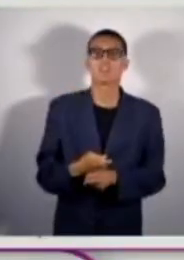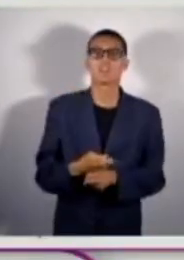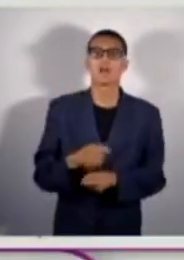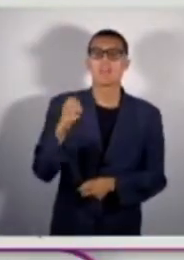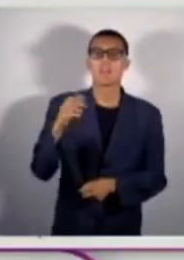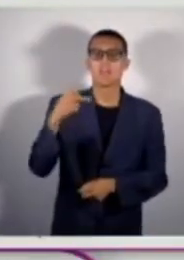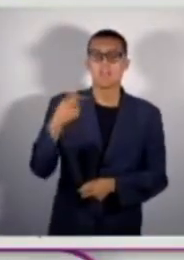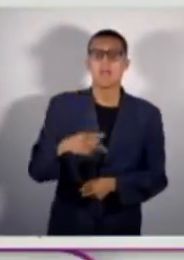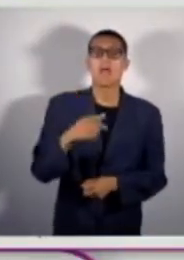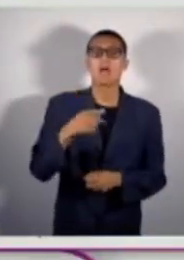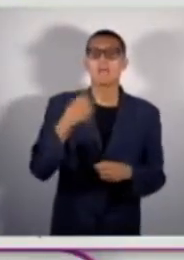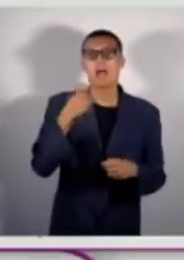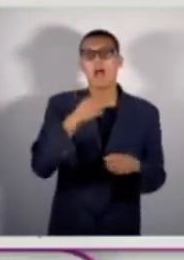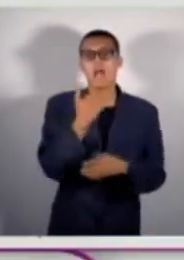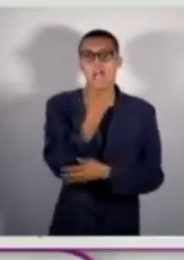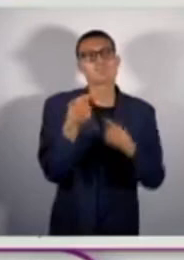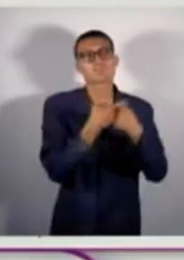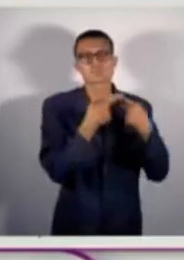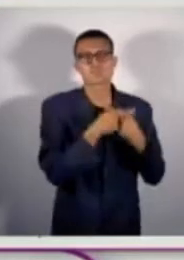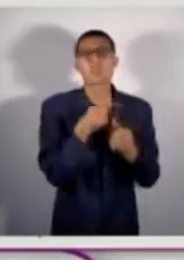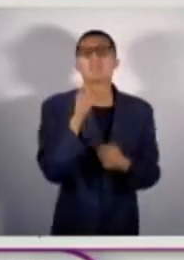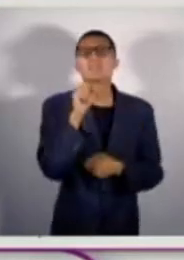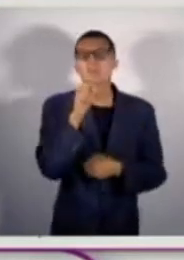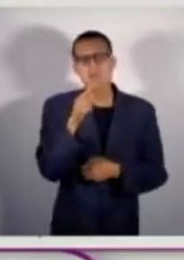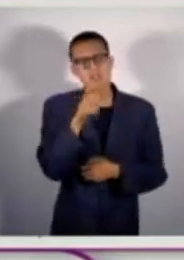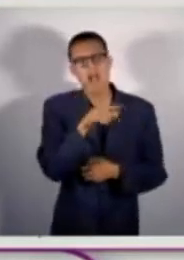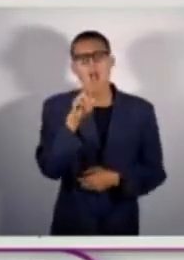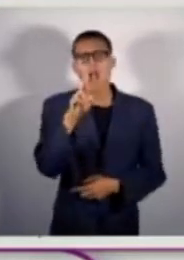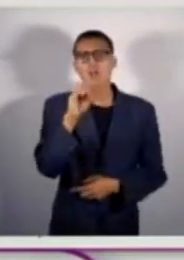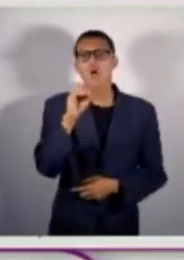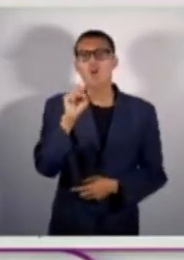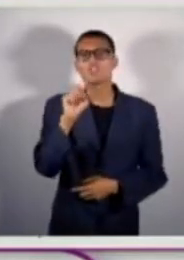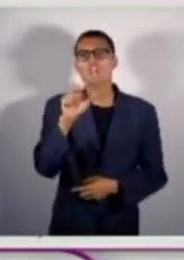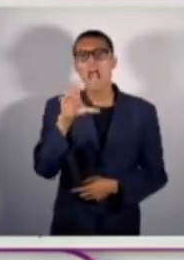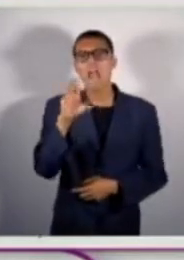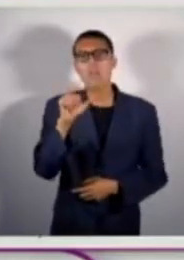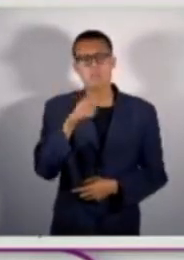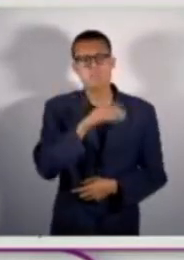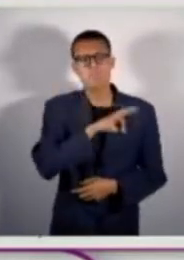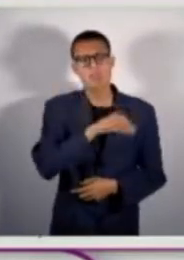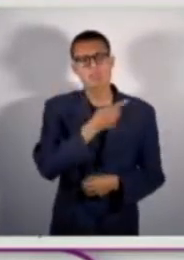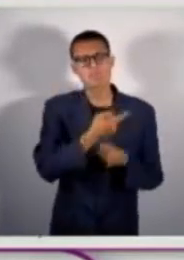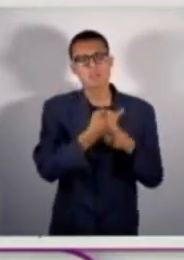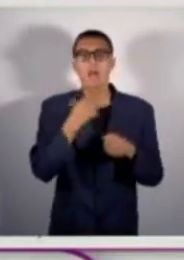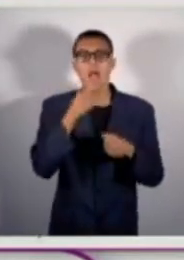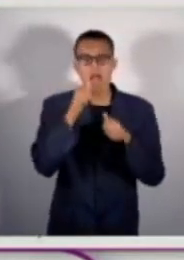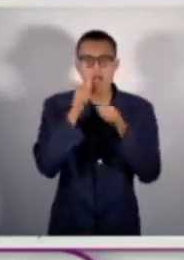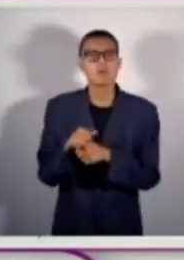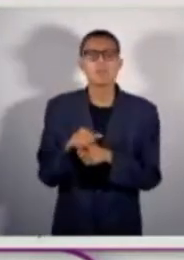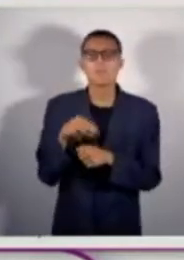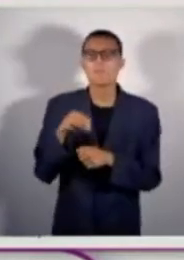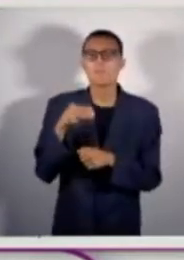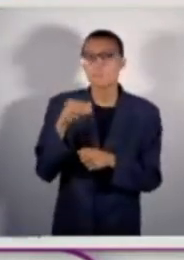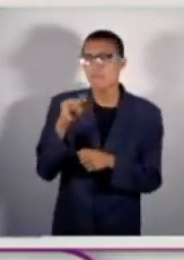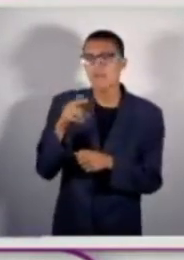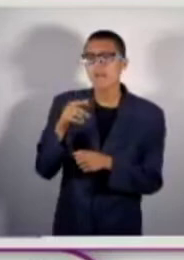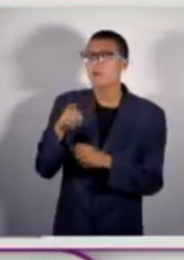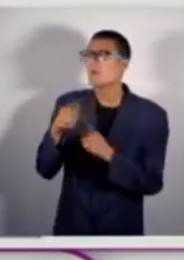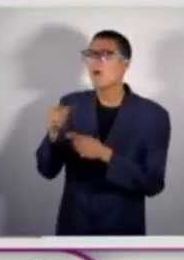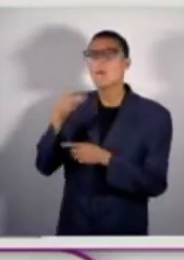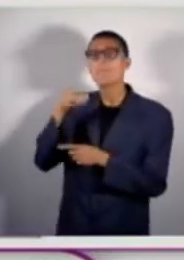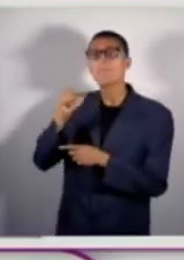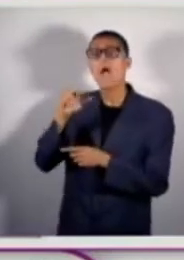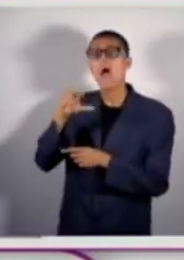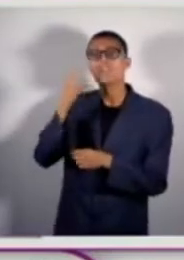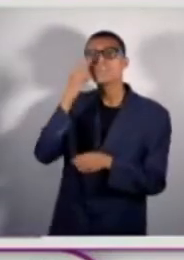Medio Ambiente, pero también, Rosa Elba, tú puedes estar en mi gobierno en Atención al Migrante. Marco, tú puedes estar como